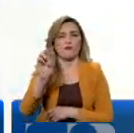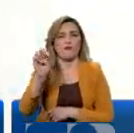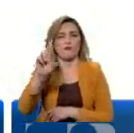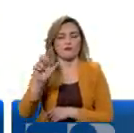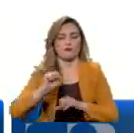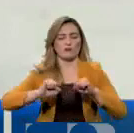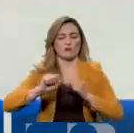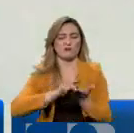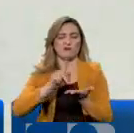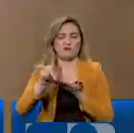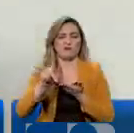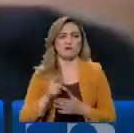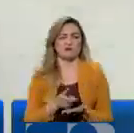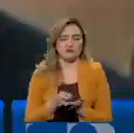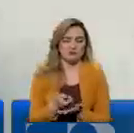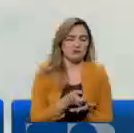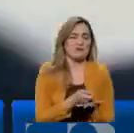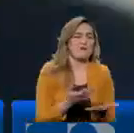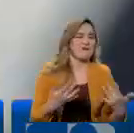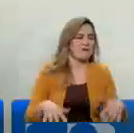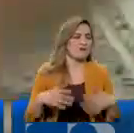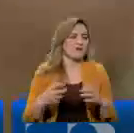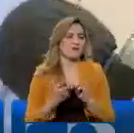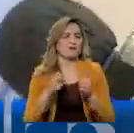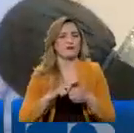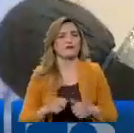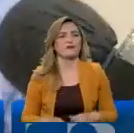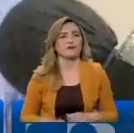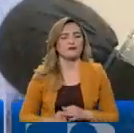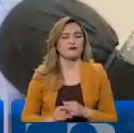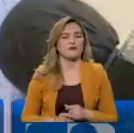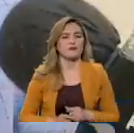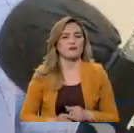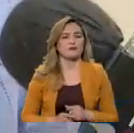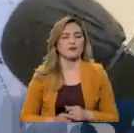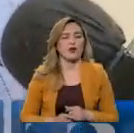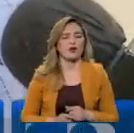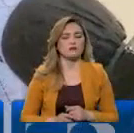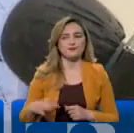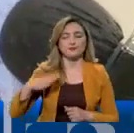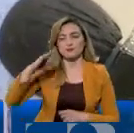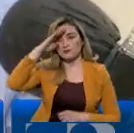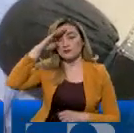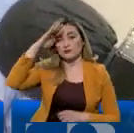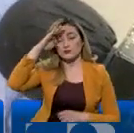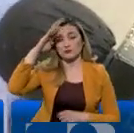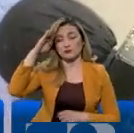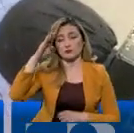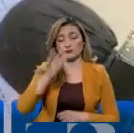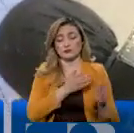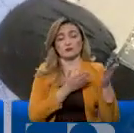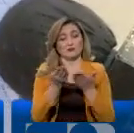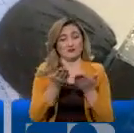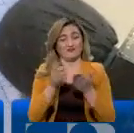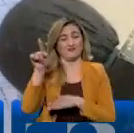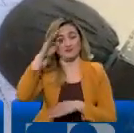se agiliten pagos, pues el gasto corriente también presenta problemas. Incluso a los señores guardias que hacen el